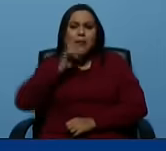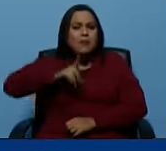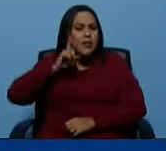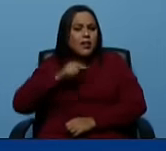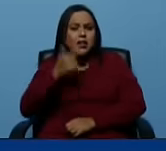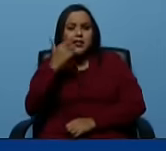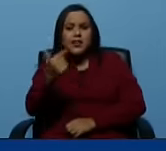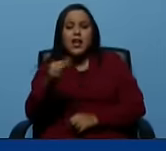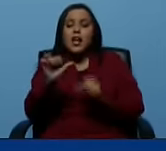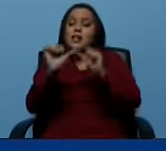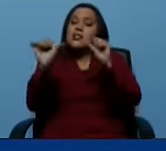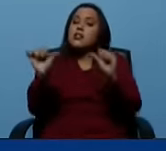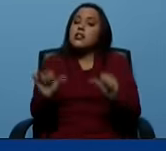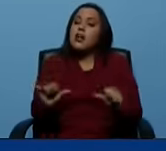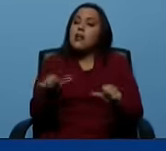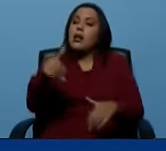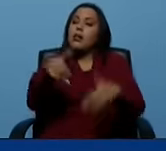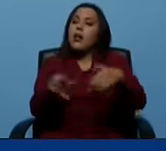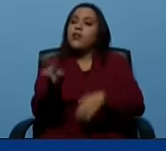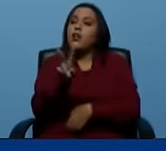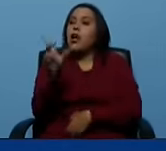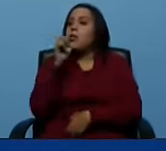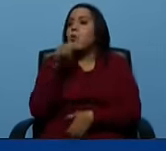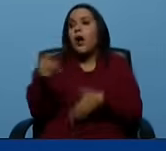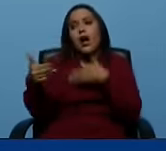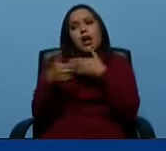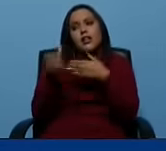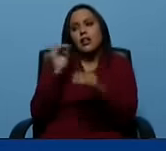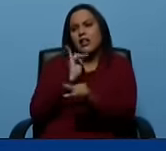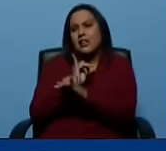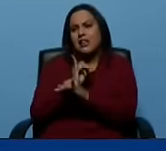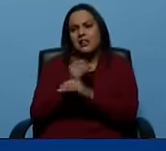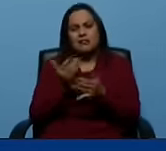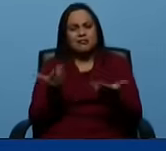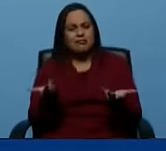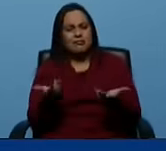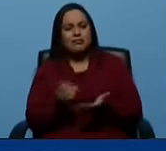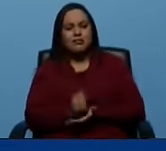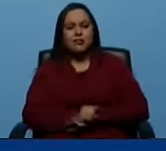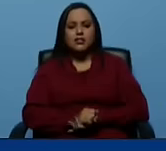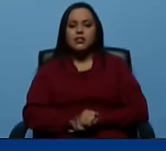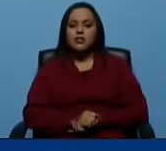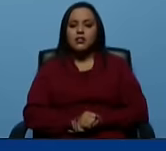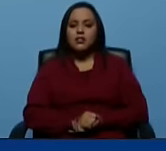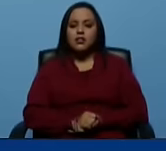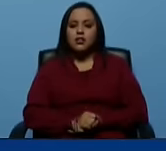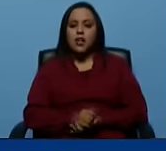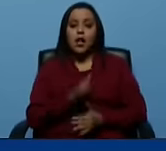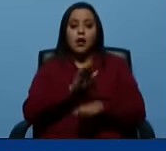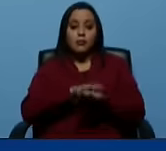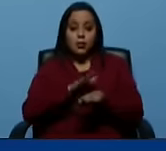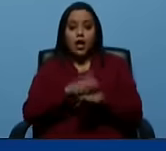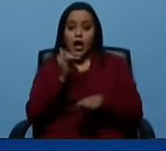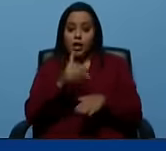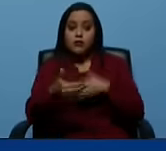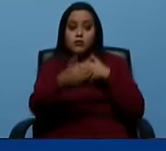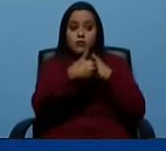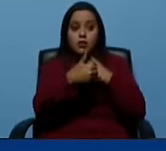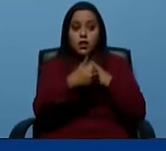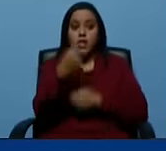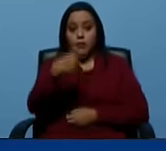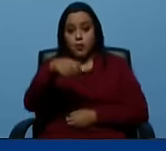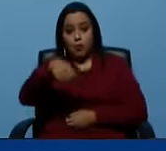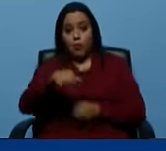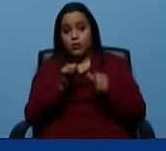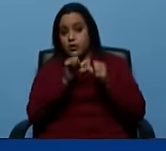que el sistema venezolano no fue objeto de ataque cibernético, porque no solo que fue objeto, sino que es objeto hoy por